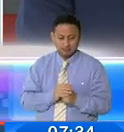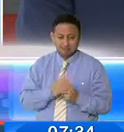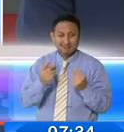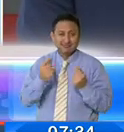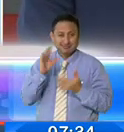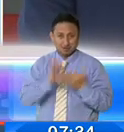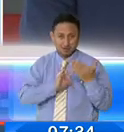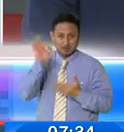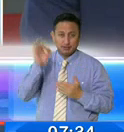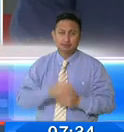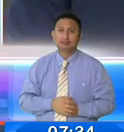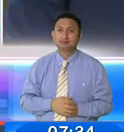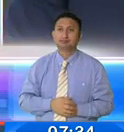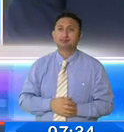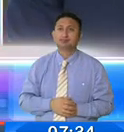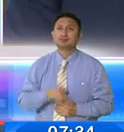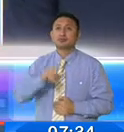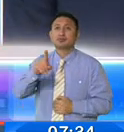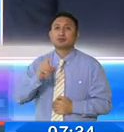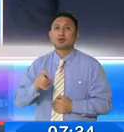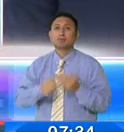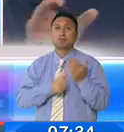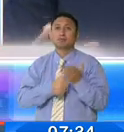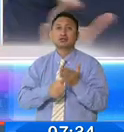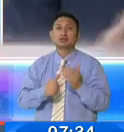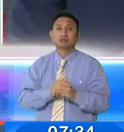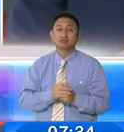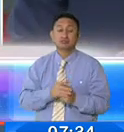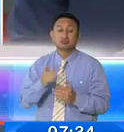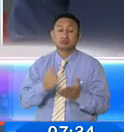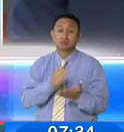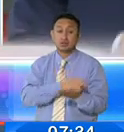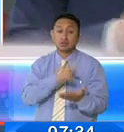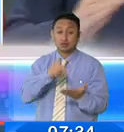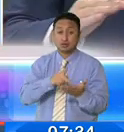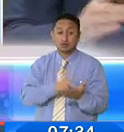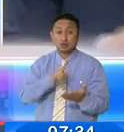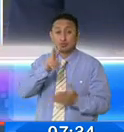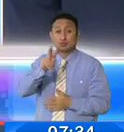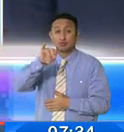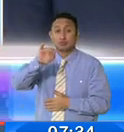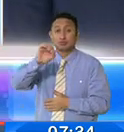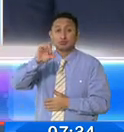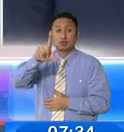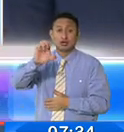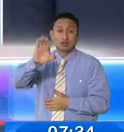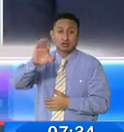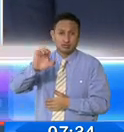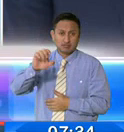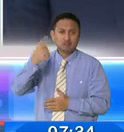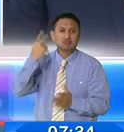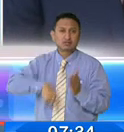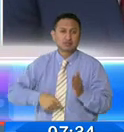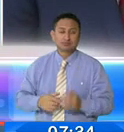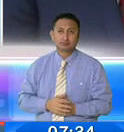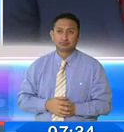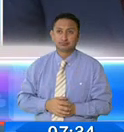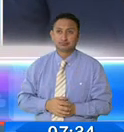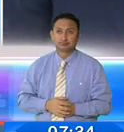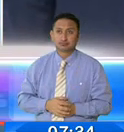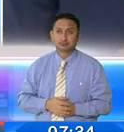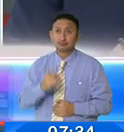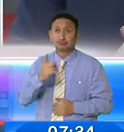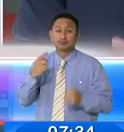posible. Rápidamente, ministro, el proyecto Violeta, que hablamos hace un momento, ¿qué alcances tiene esto? Varias cosas. La primera